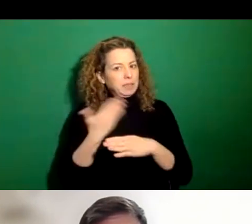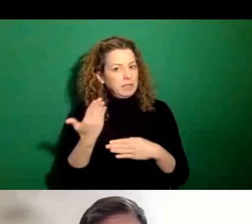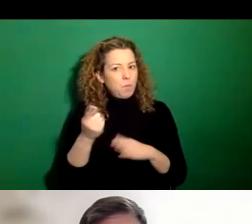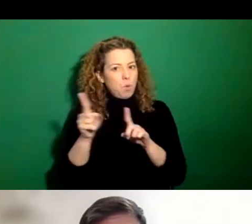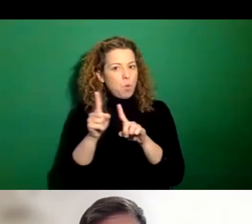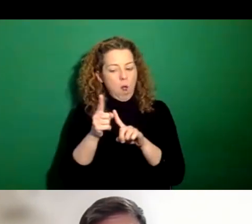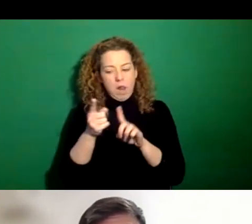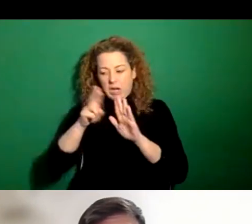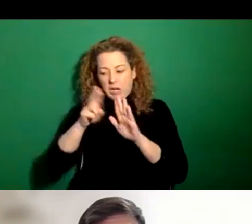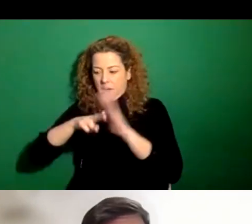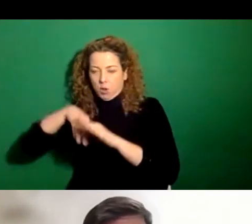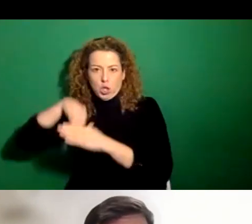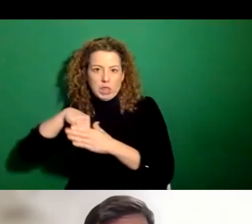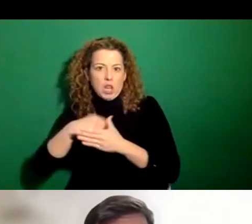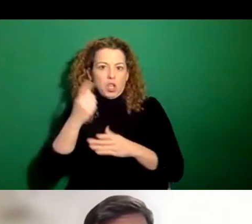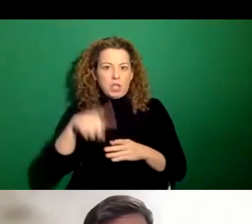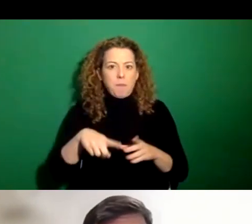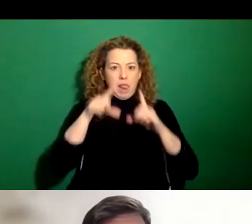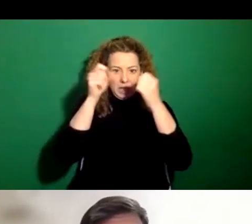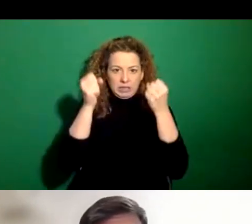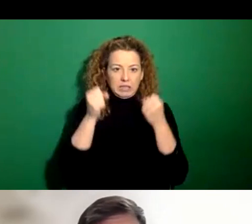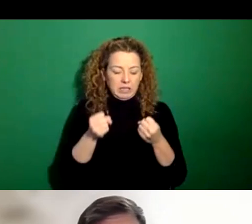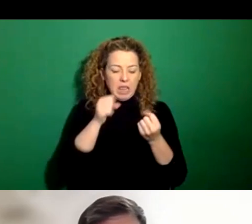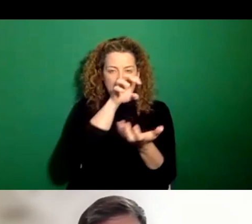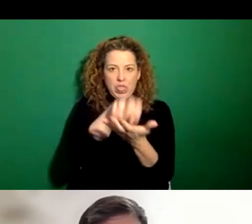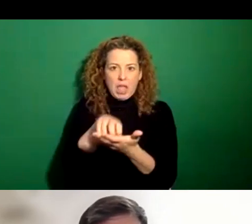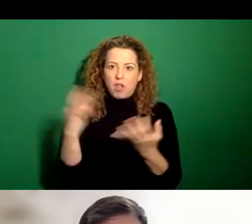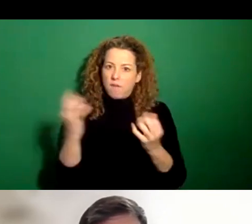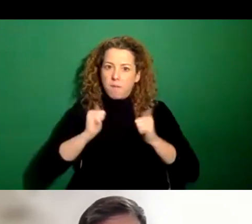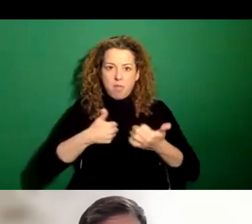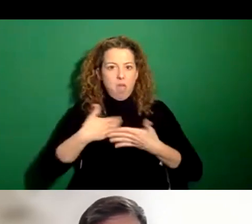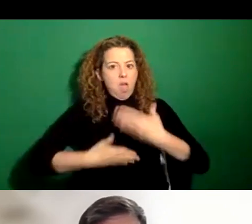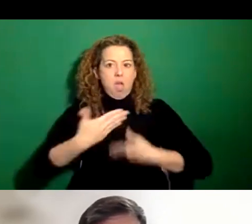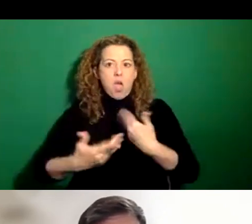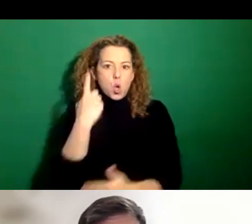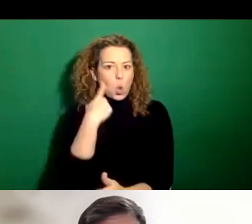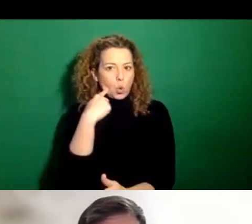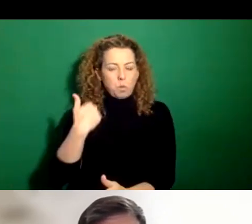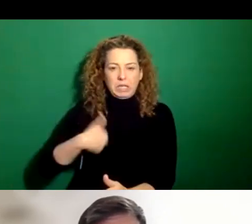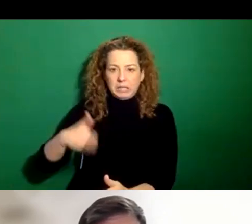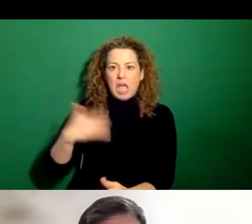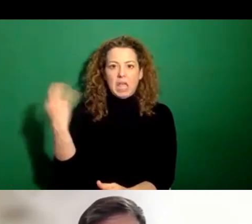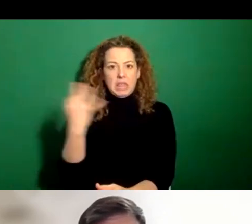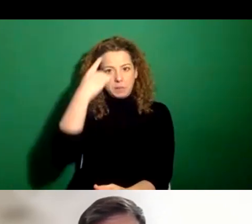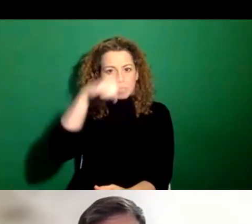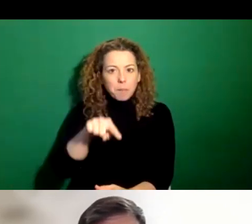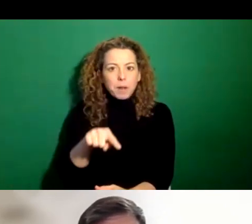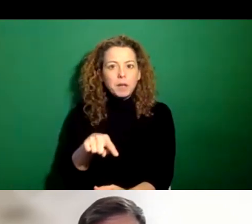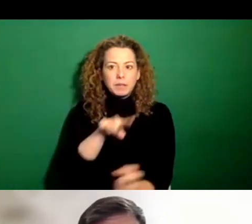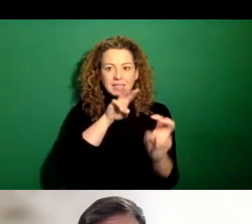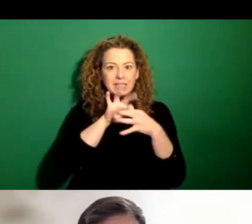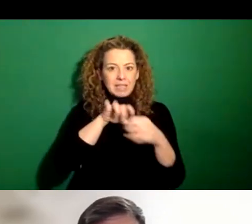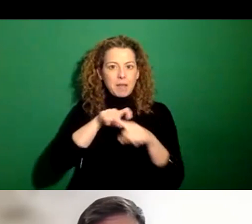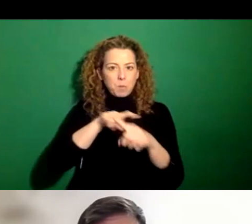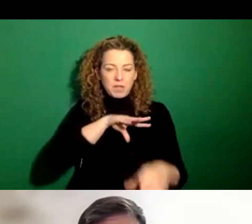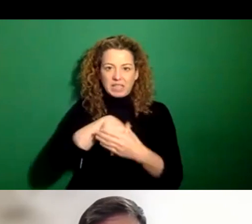reglamentos internos, y las entidades, los centros tienen que empezar a acostumbrarse a establecer y a tener ese tipo de normativa